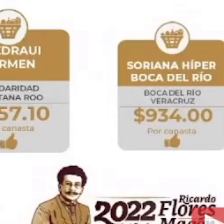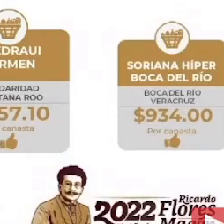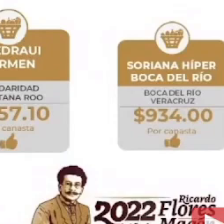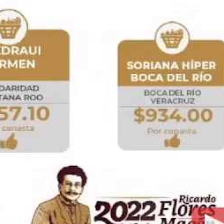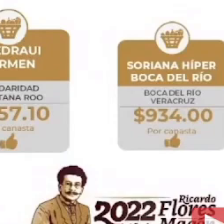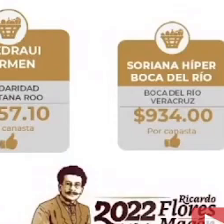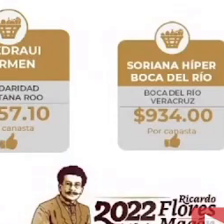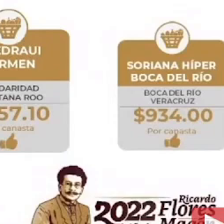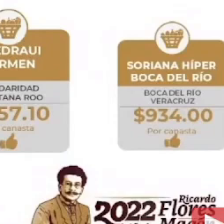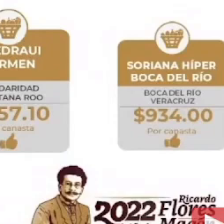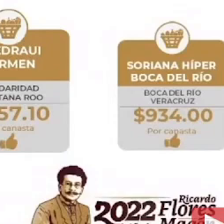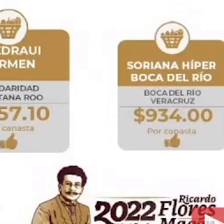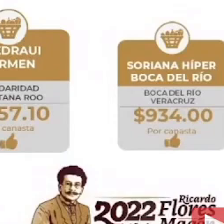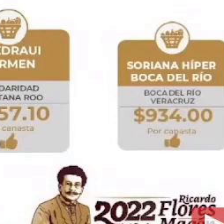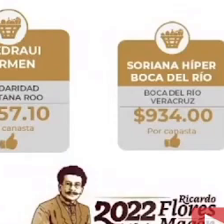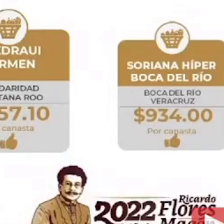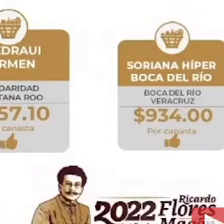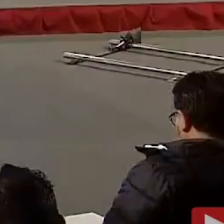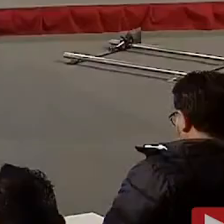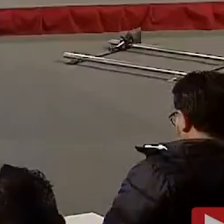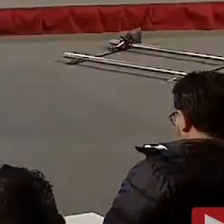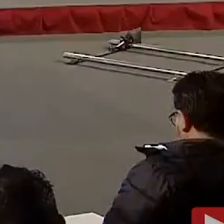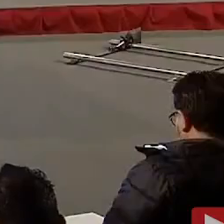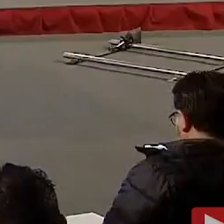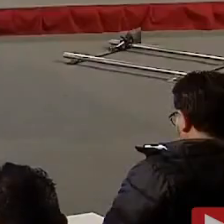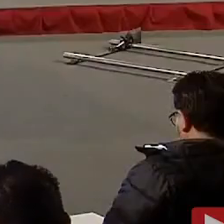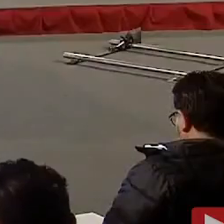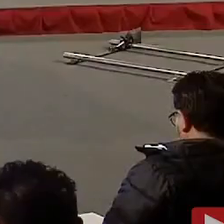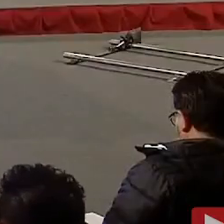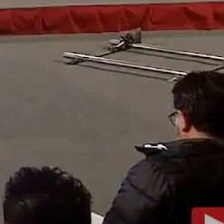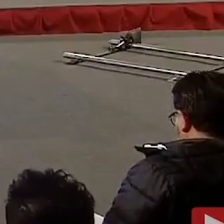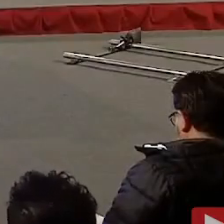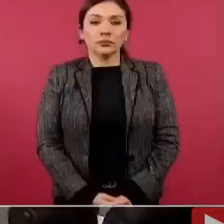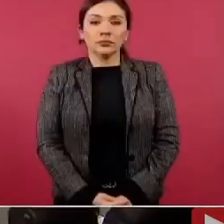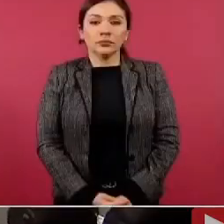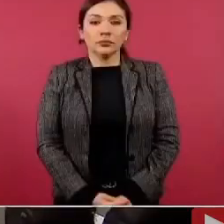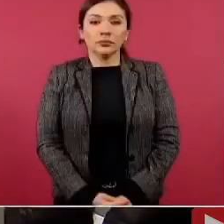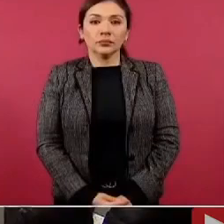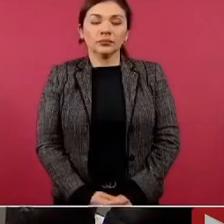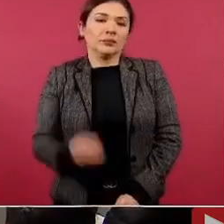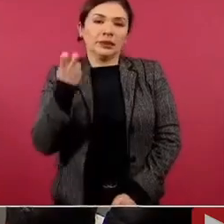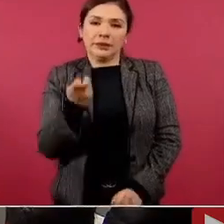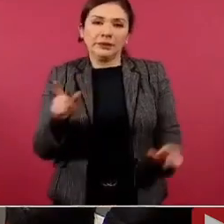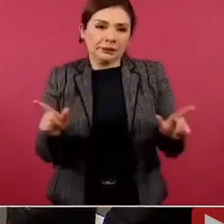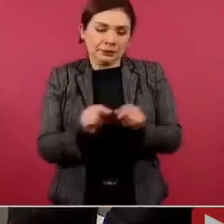esta canasta básica. Es cuanto, señor presidente. Muchas gracias y muy buenos días.